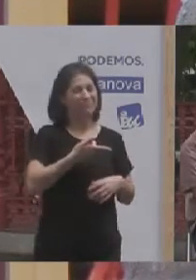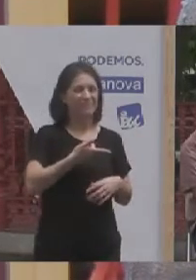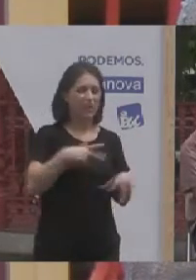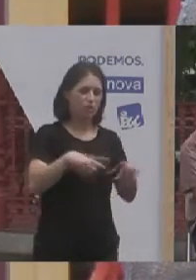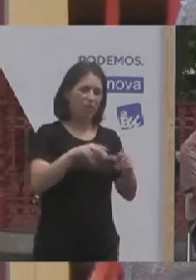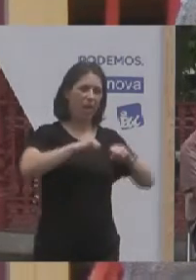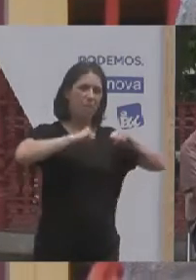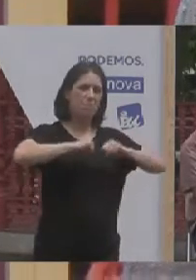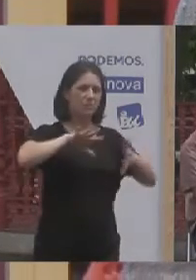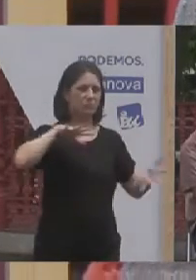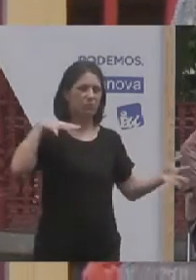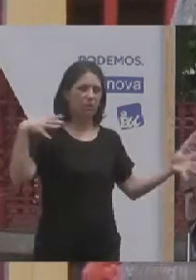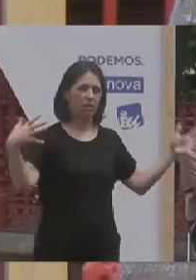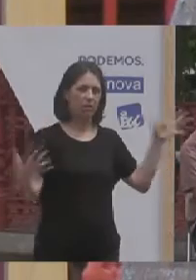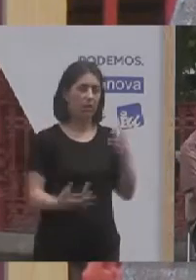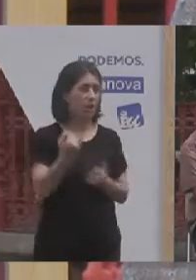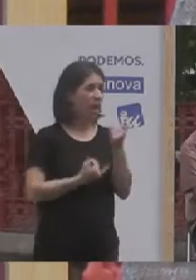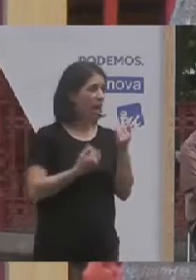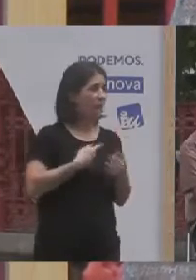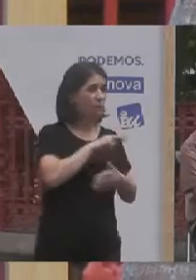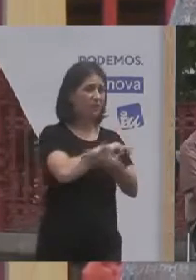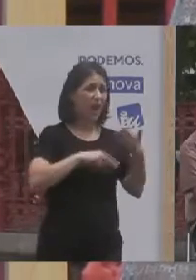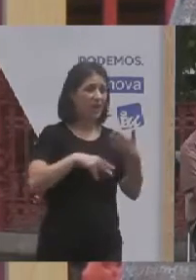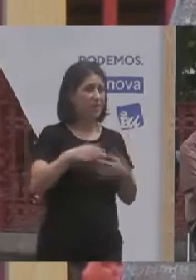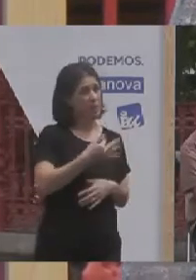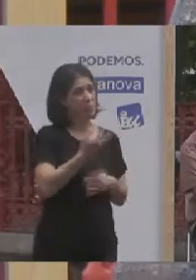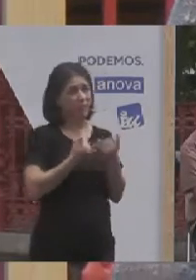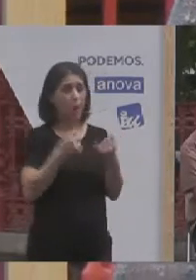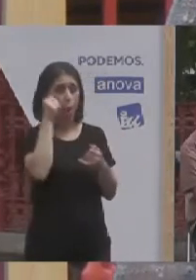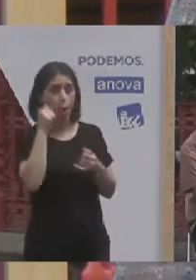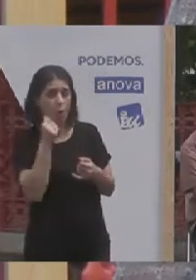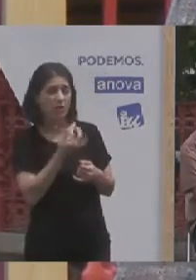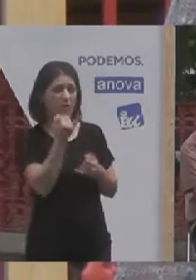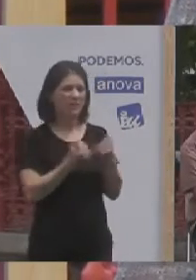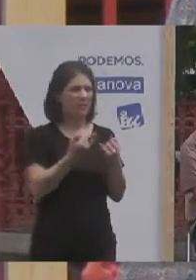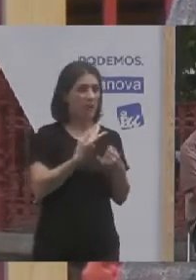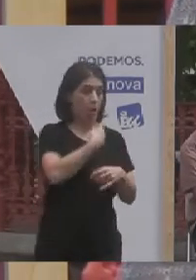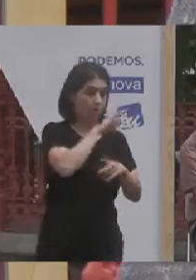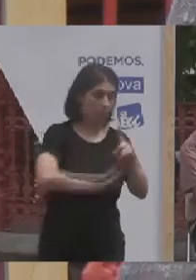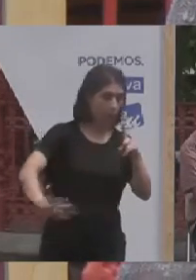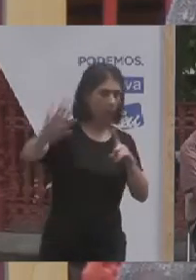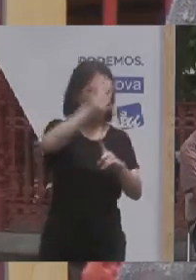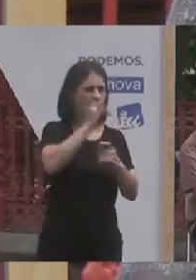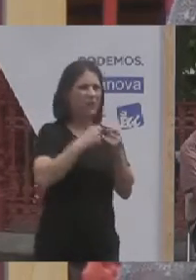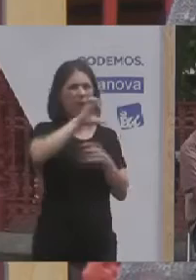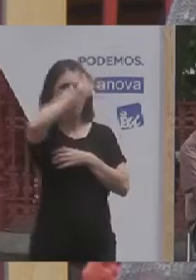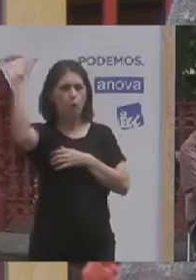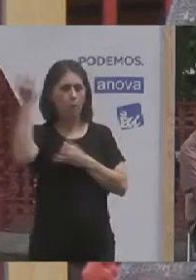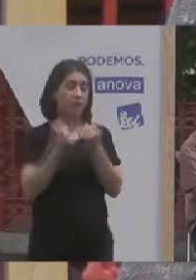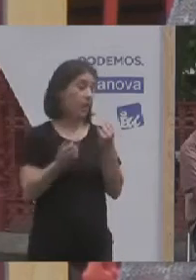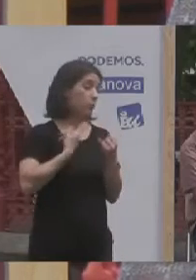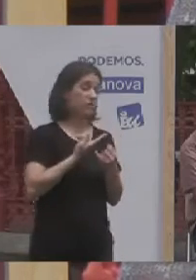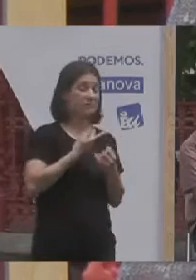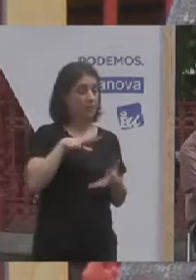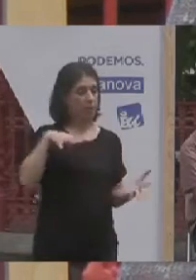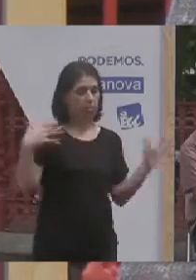Sabemos que a provincia de Ourense ten a tasa máis alta de envellecemento de toda Galicia, de toda España, e a terceiro lugar da Unión Europea en tasa de